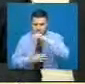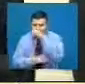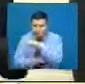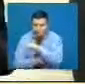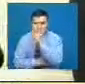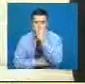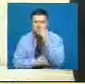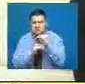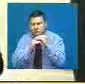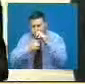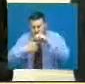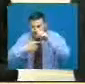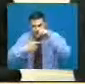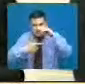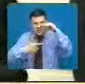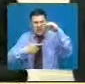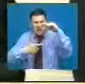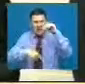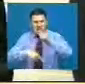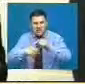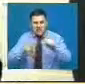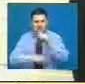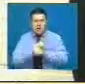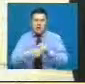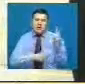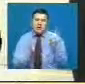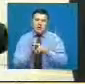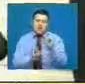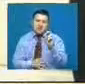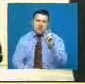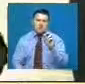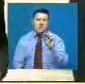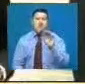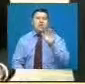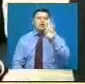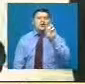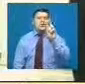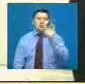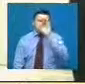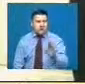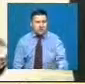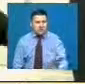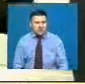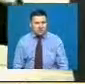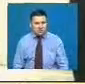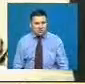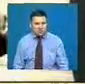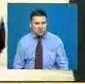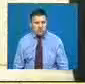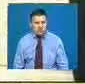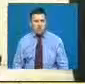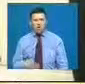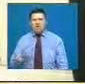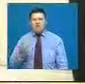llegó a su máximo valor en el periodo 2007-2010, 92% en promedio. ¿Cómo